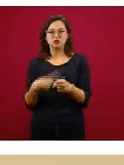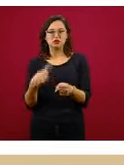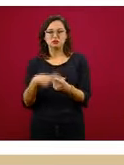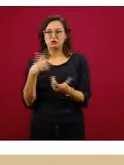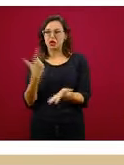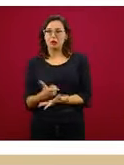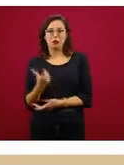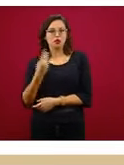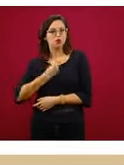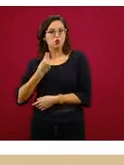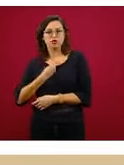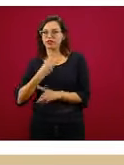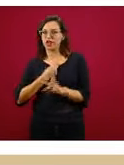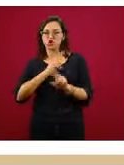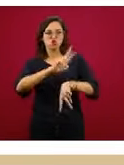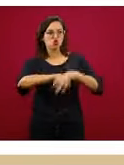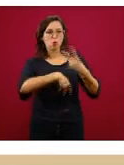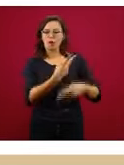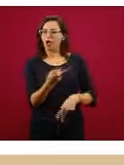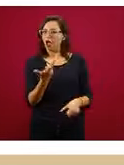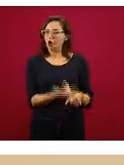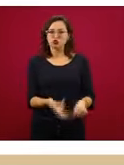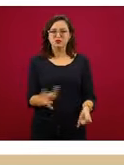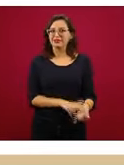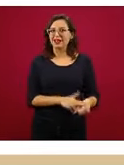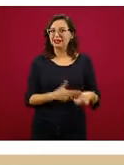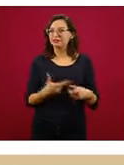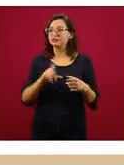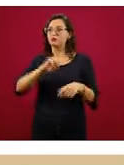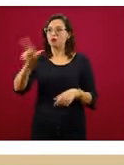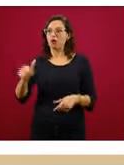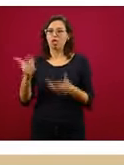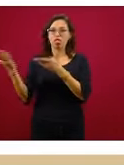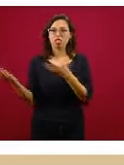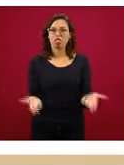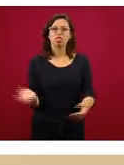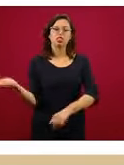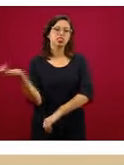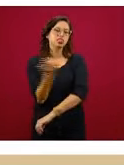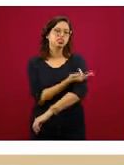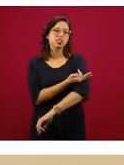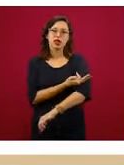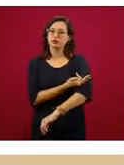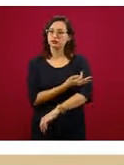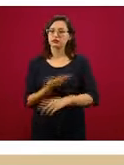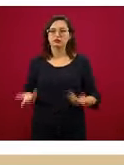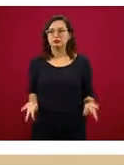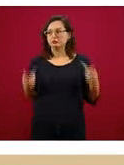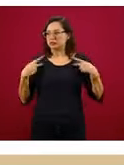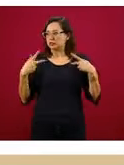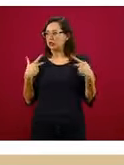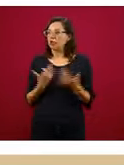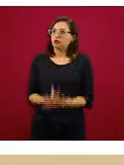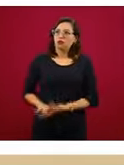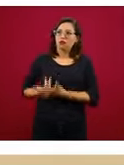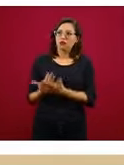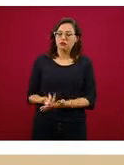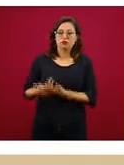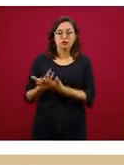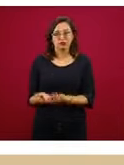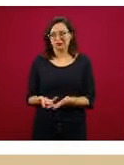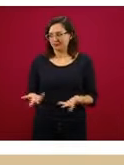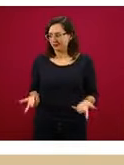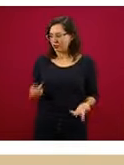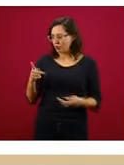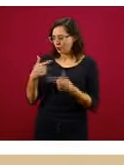comentado el doctor López-Gatell, insistiendo con un mensaje vital, que la gente no se espere, ¿no? Y mucho más si es parte